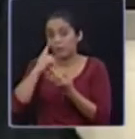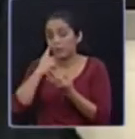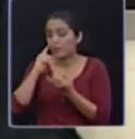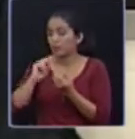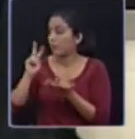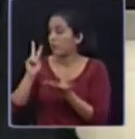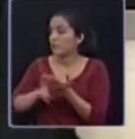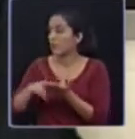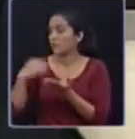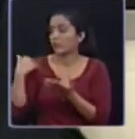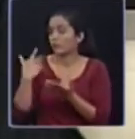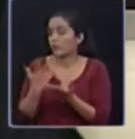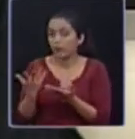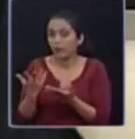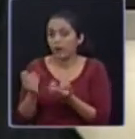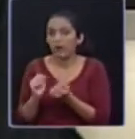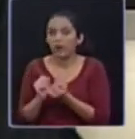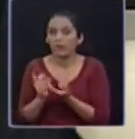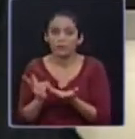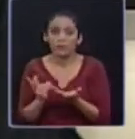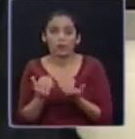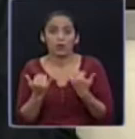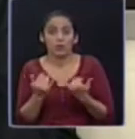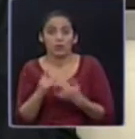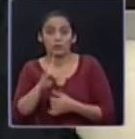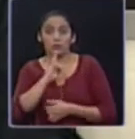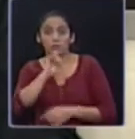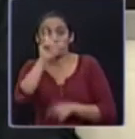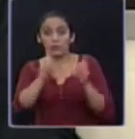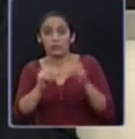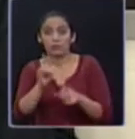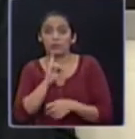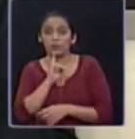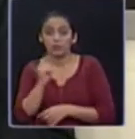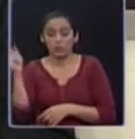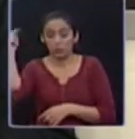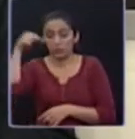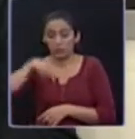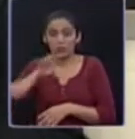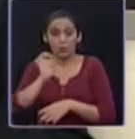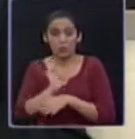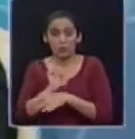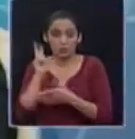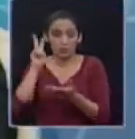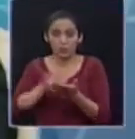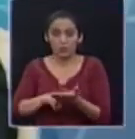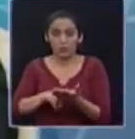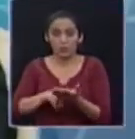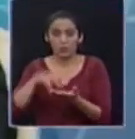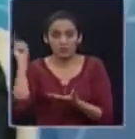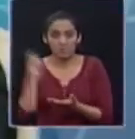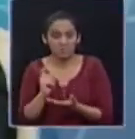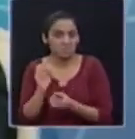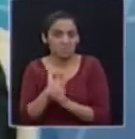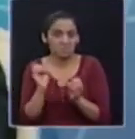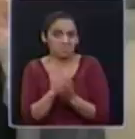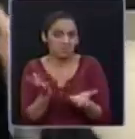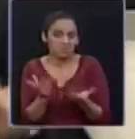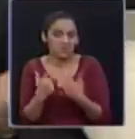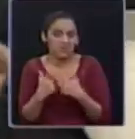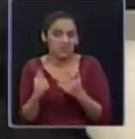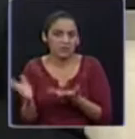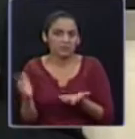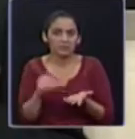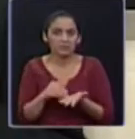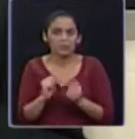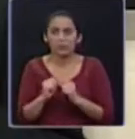ciudadanos sudamericanos no se les exige visa. Incluso tienen un régimen especial. En el caso de los venezolanos, obviamente, evidentemente, no pueden ingresar